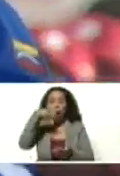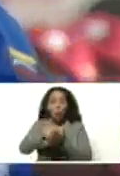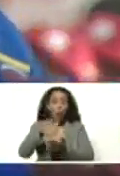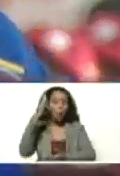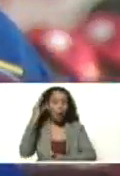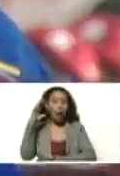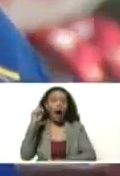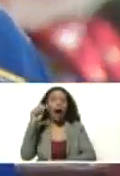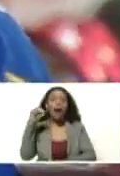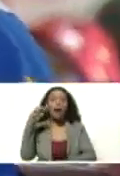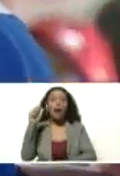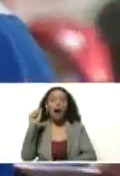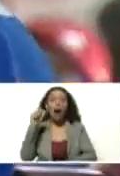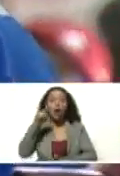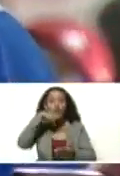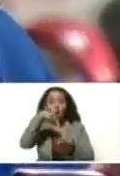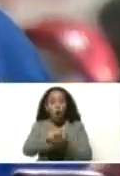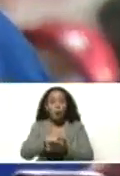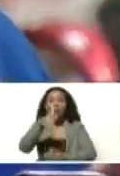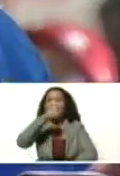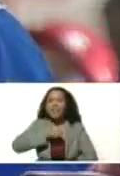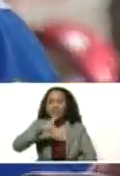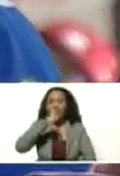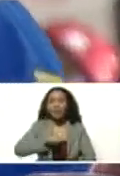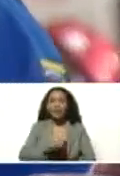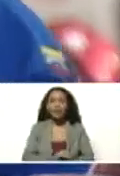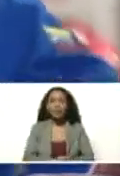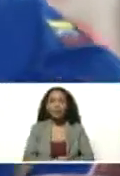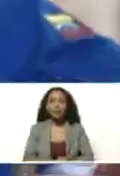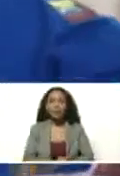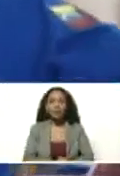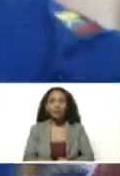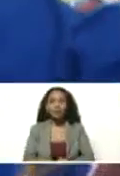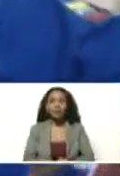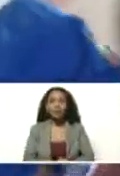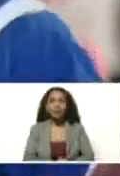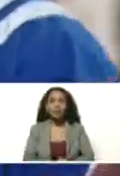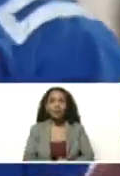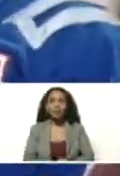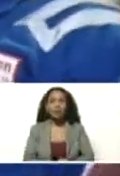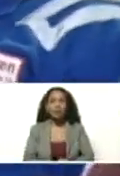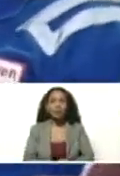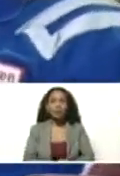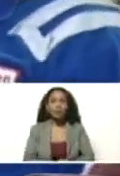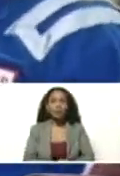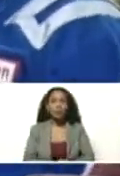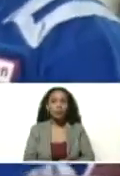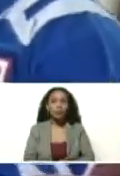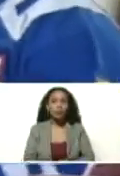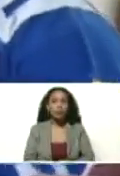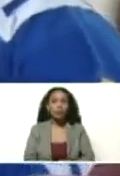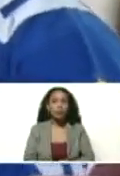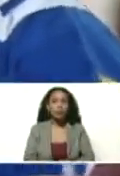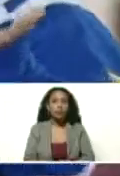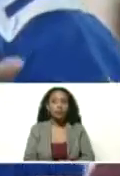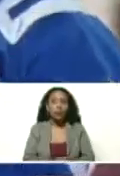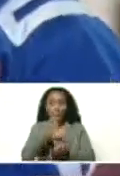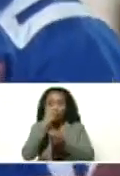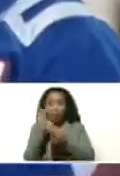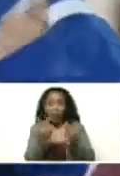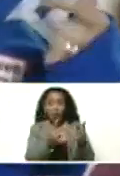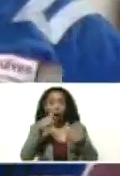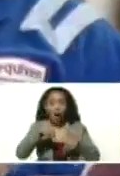María Campos. El nombre de la resistencia. No se te escucha tanto. Pégate bien el micrófono. Okay. Le decía que lo bienvenido a